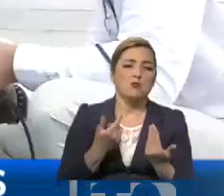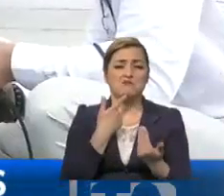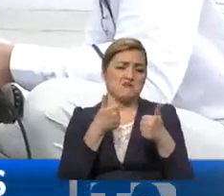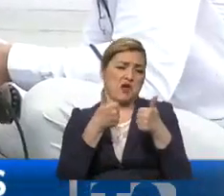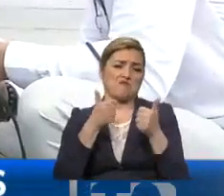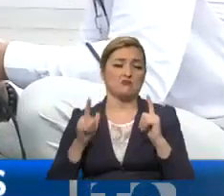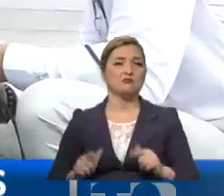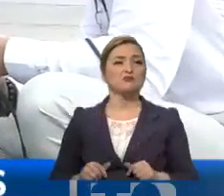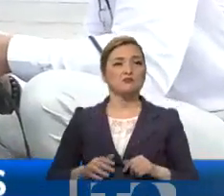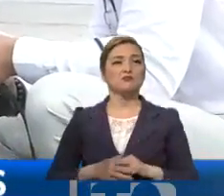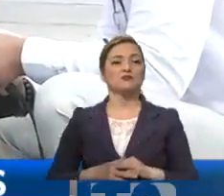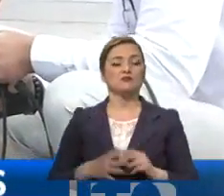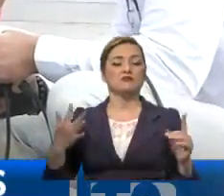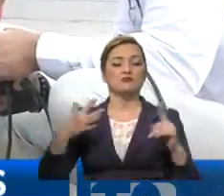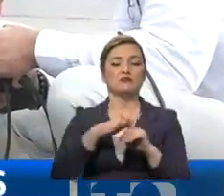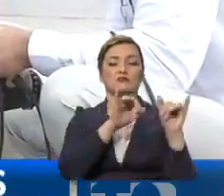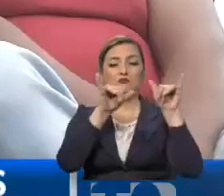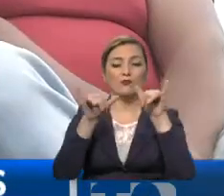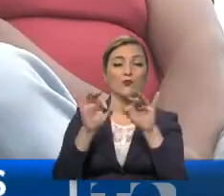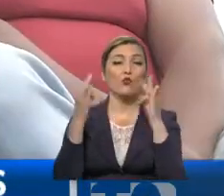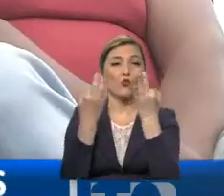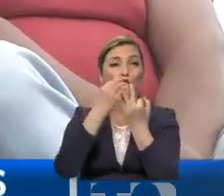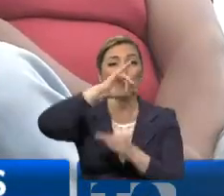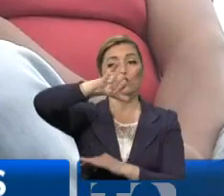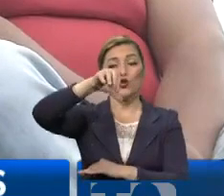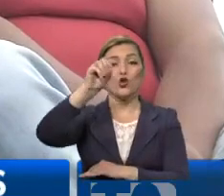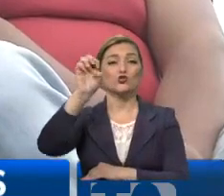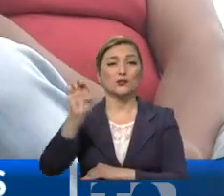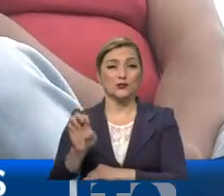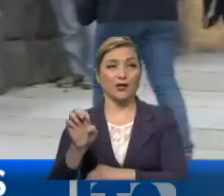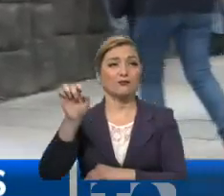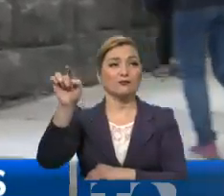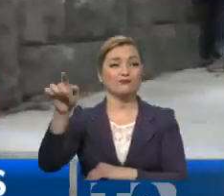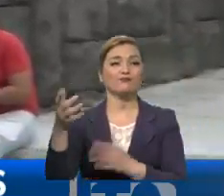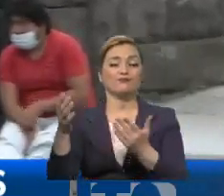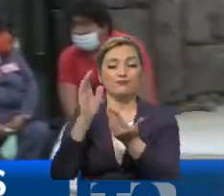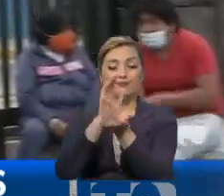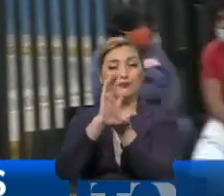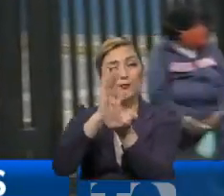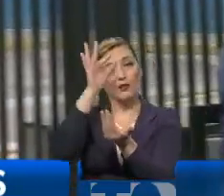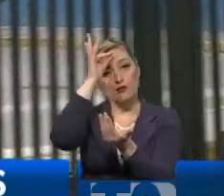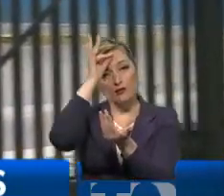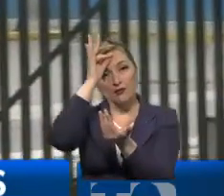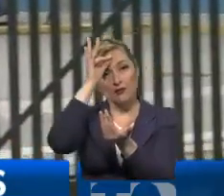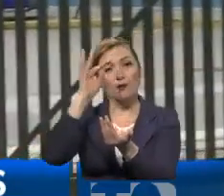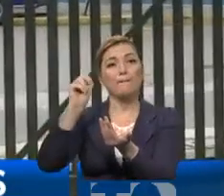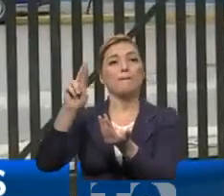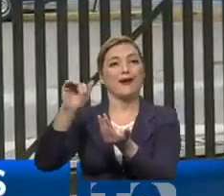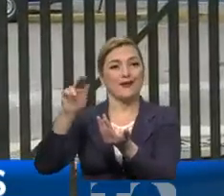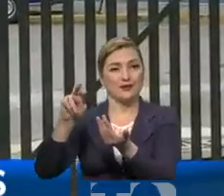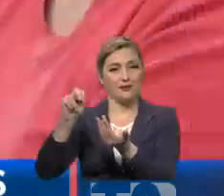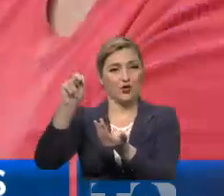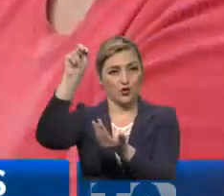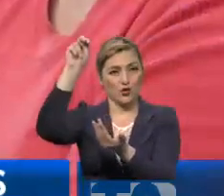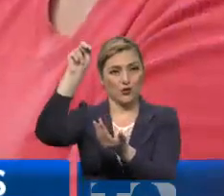estable. Situación similar vive la familia de don José Centeno, quien se encuentra en la unidad de cuidados intensivos en el Hospital Carlos Andrade